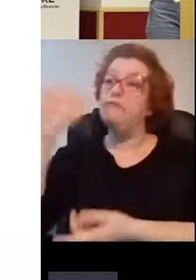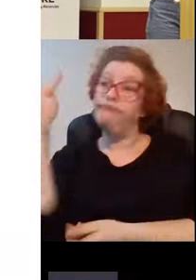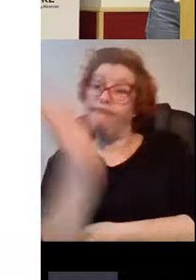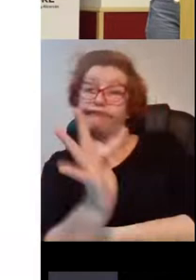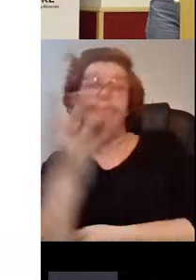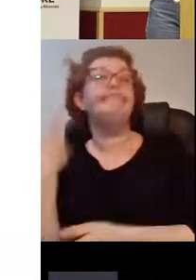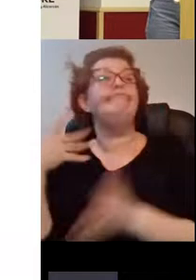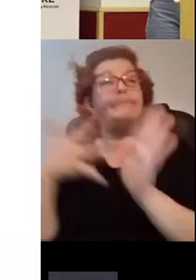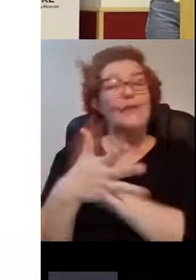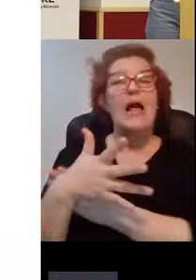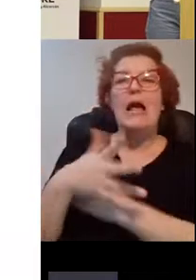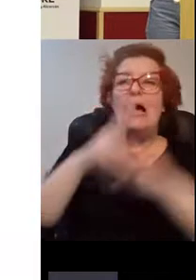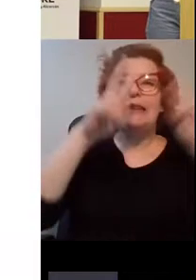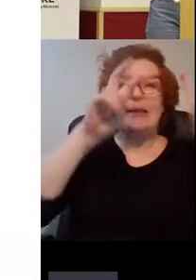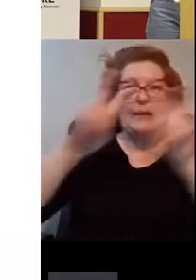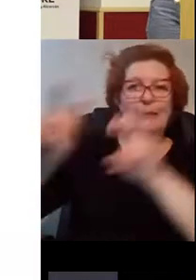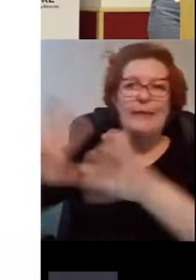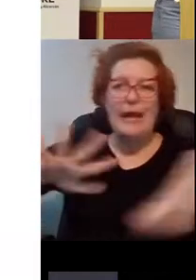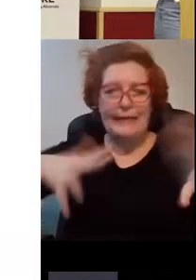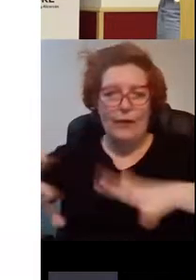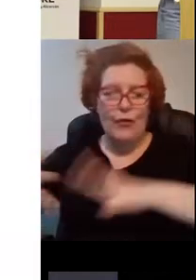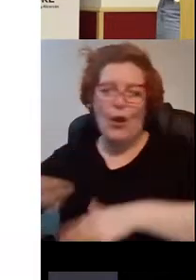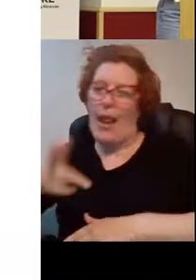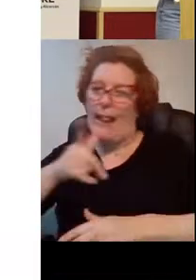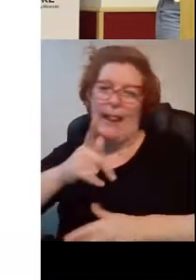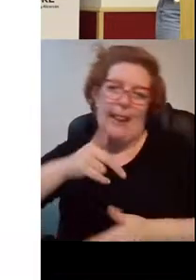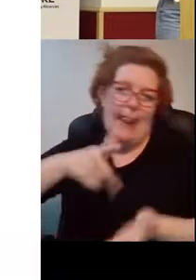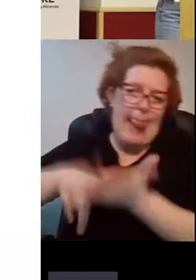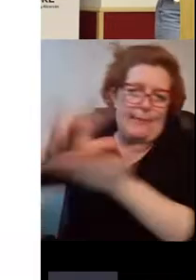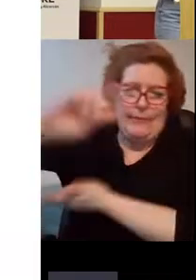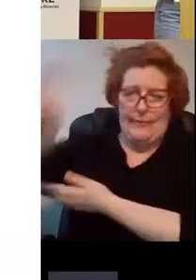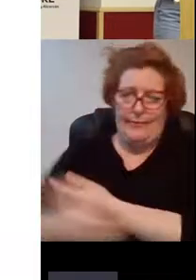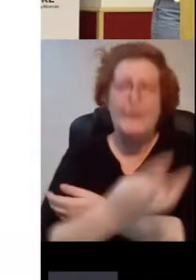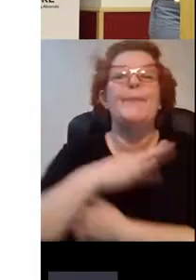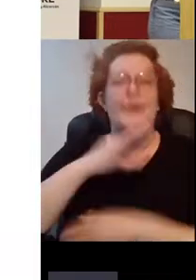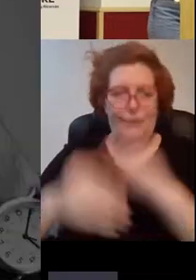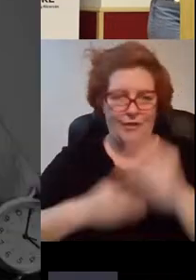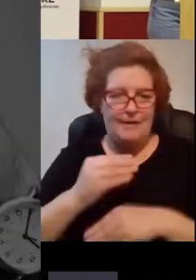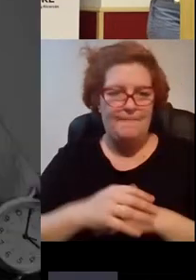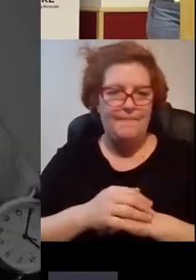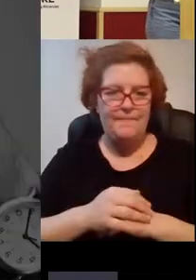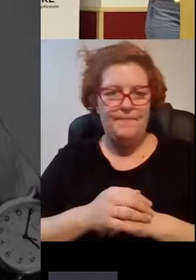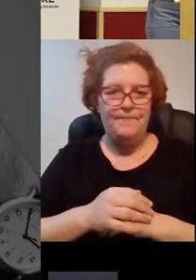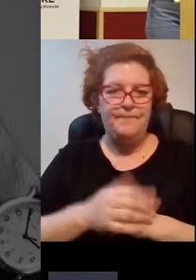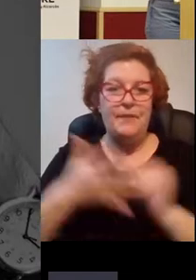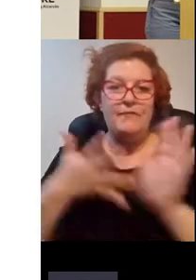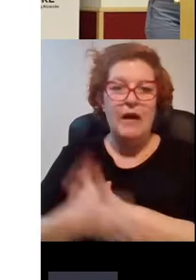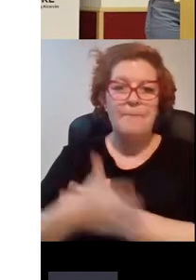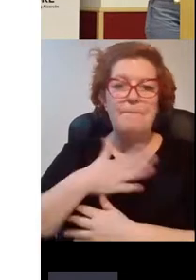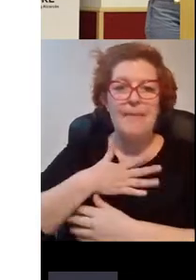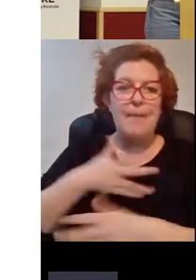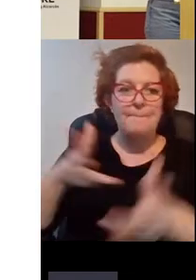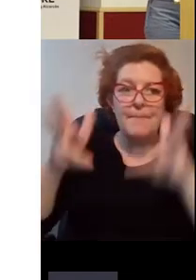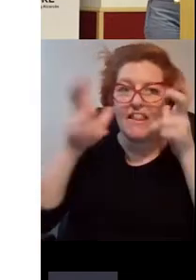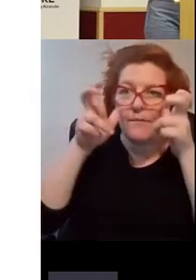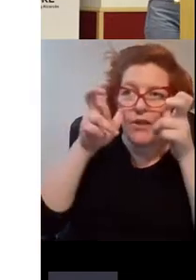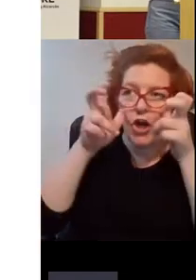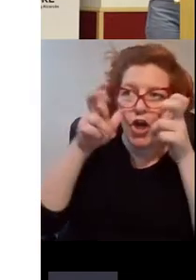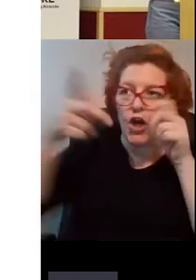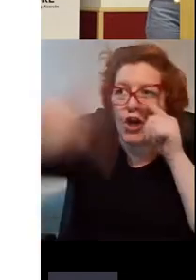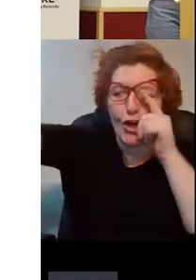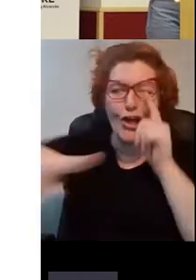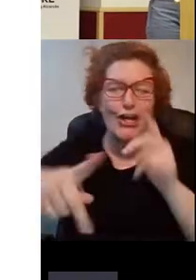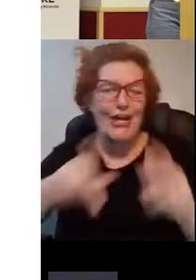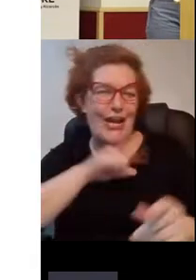se pueden tematizar traducciones de cualquier lengua. Bien, ¿y cuál fue la percepción que tuvieron los